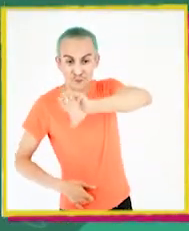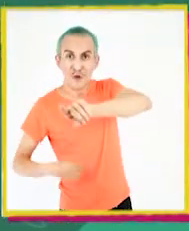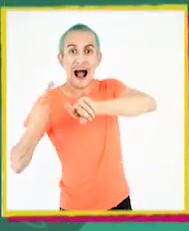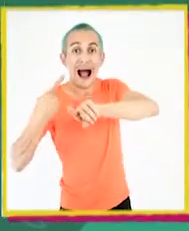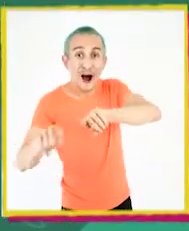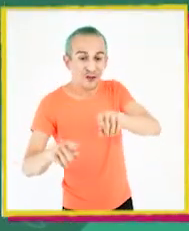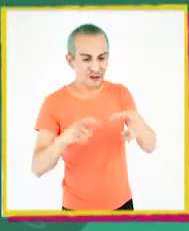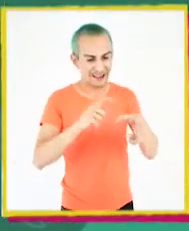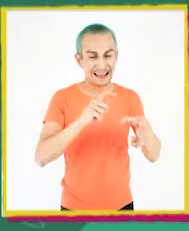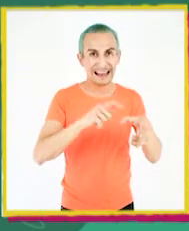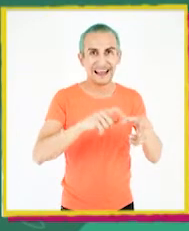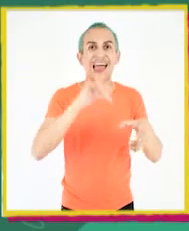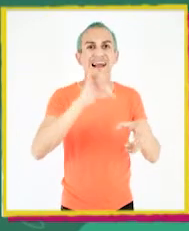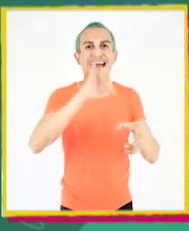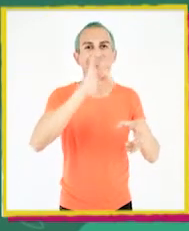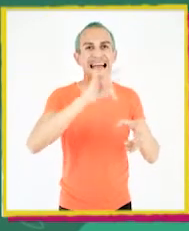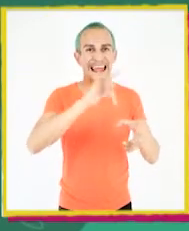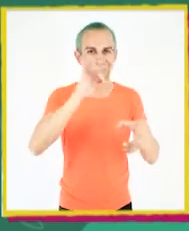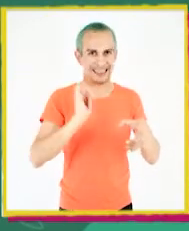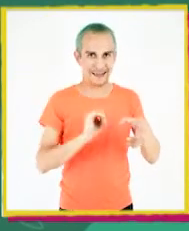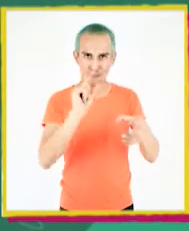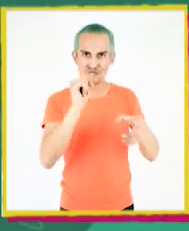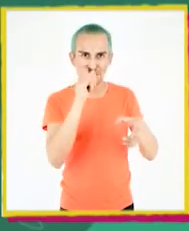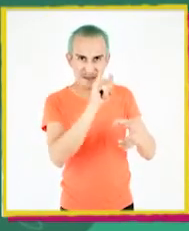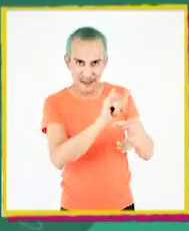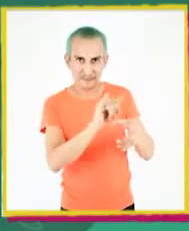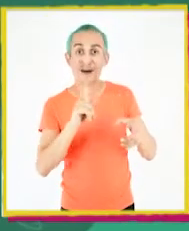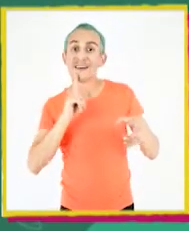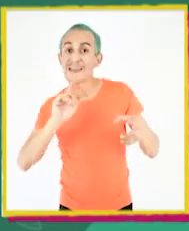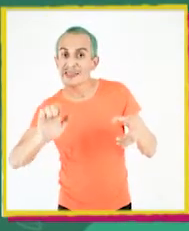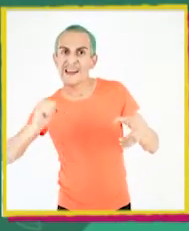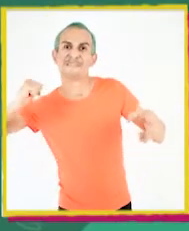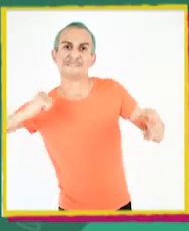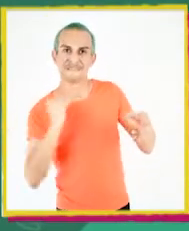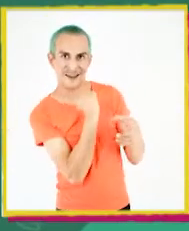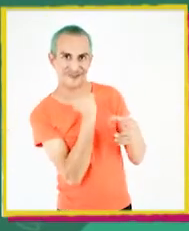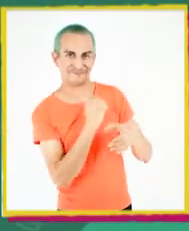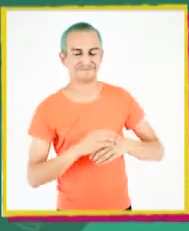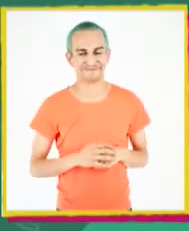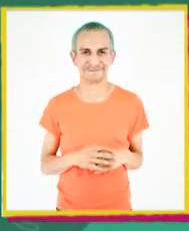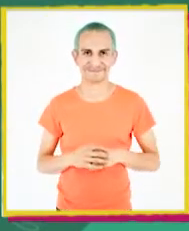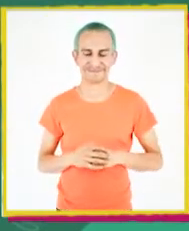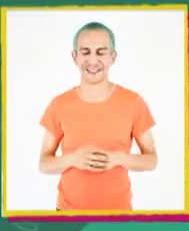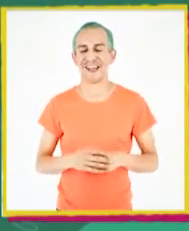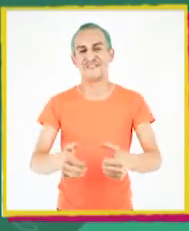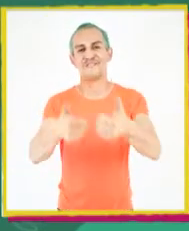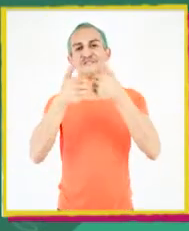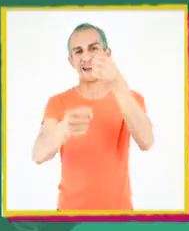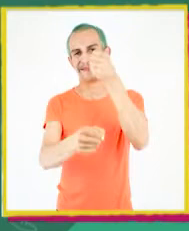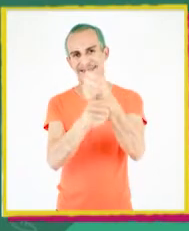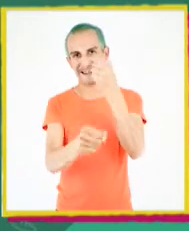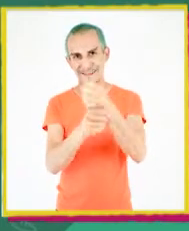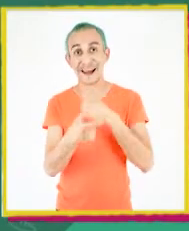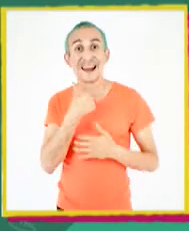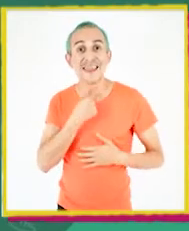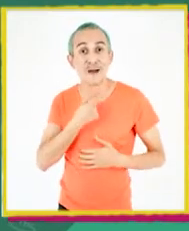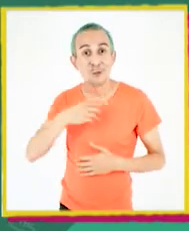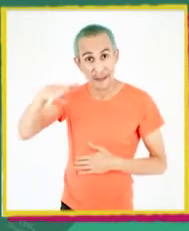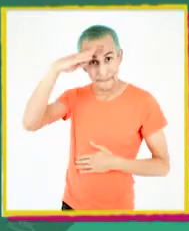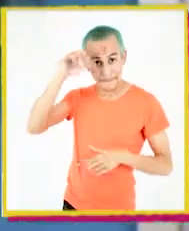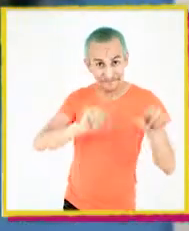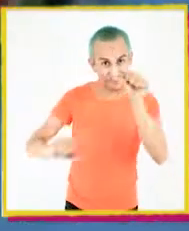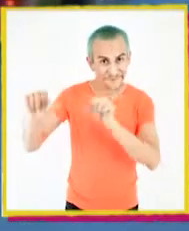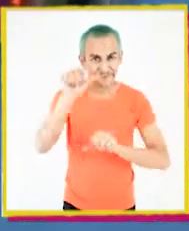otro recipiente, la taza quedará caliente por unos minutos y el té se habrá enfriado. Muy buen trabajo. ¿Les gustan